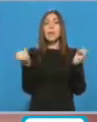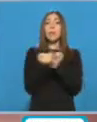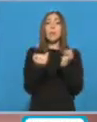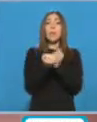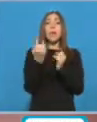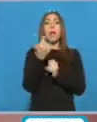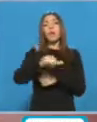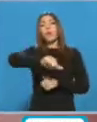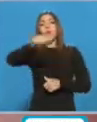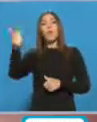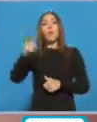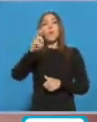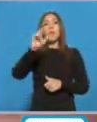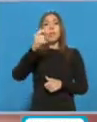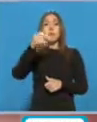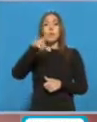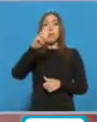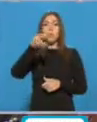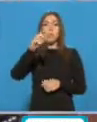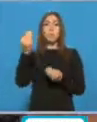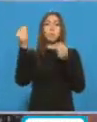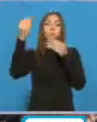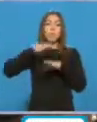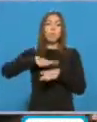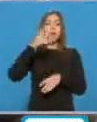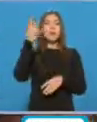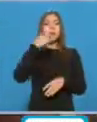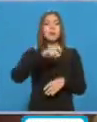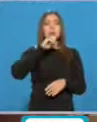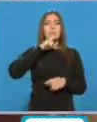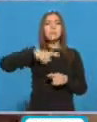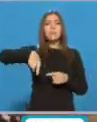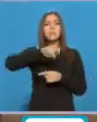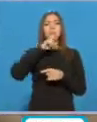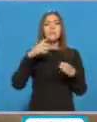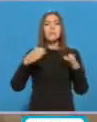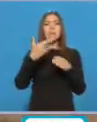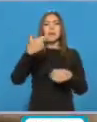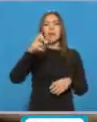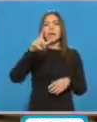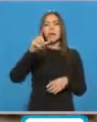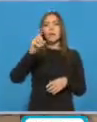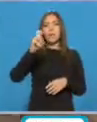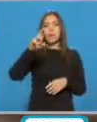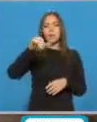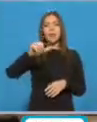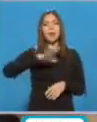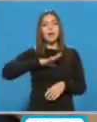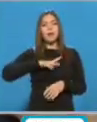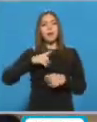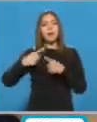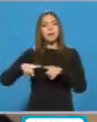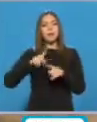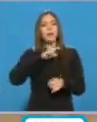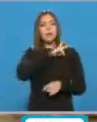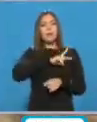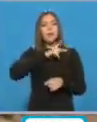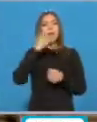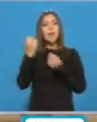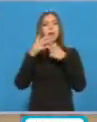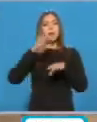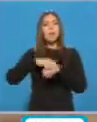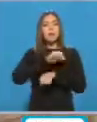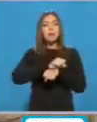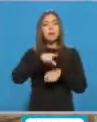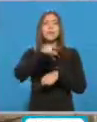Komodo. Pero ambos, tanto los varanos, la familia varanidea, como los elodermas, tienen venenos. En el caso de los varanos, un veneno más ligero, y en el caso de un